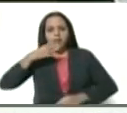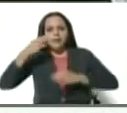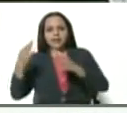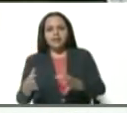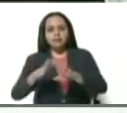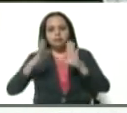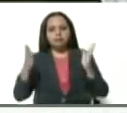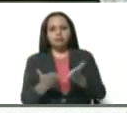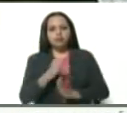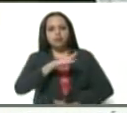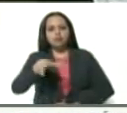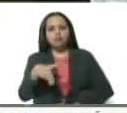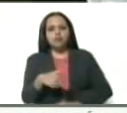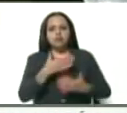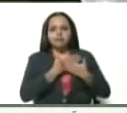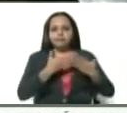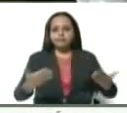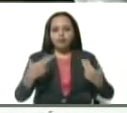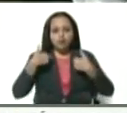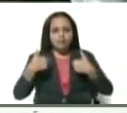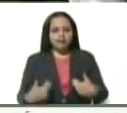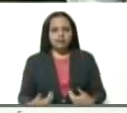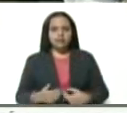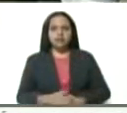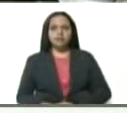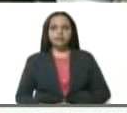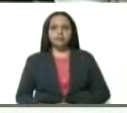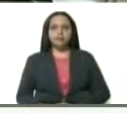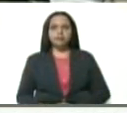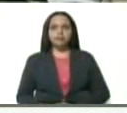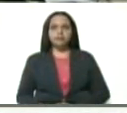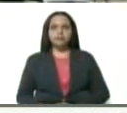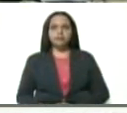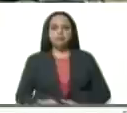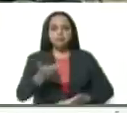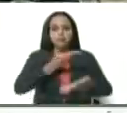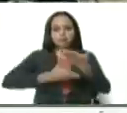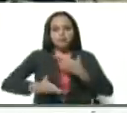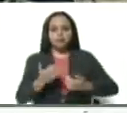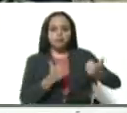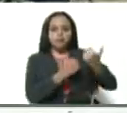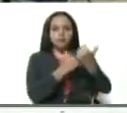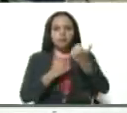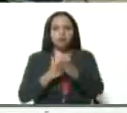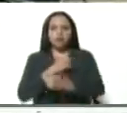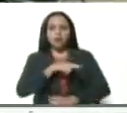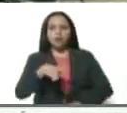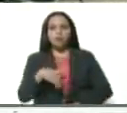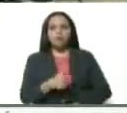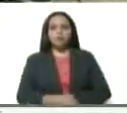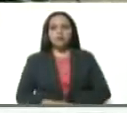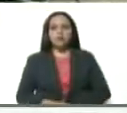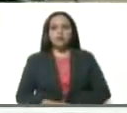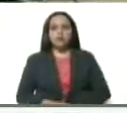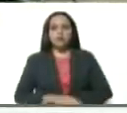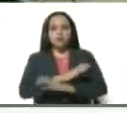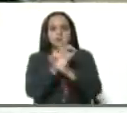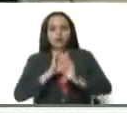mundo, de nuestra vocación humanista, colaboracionista, nuestra vocación